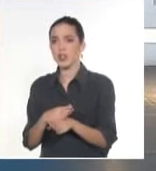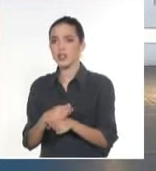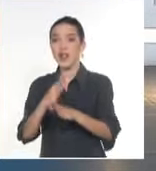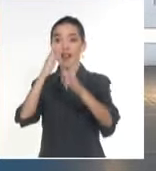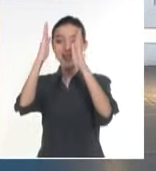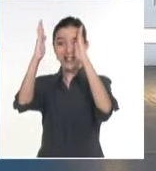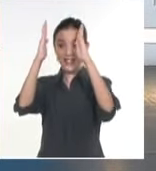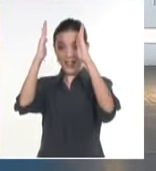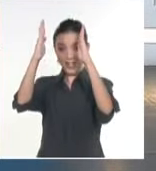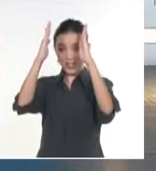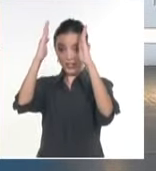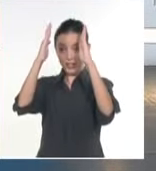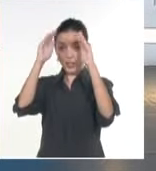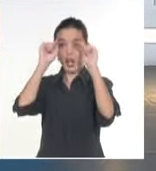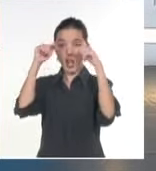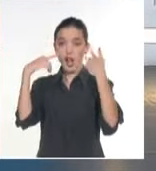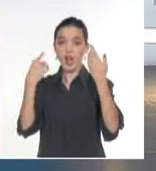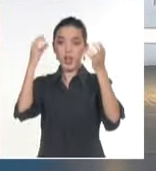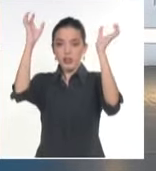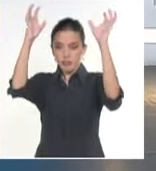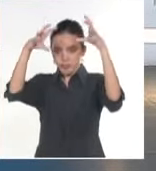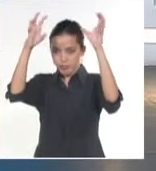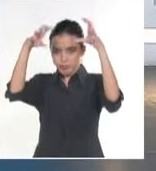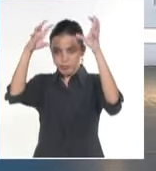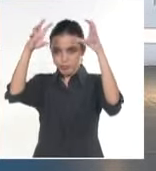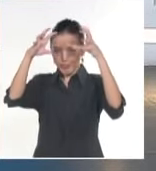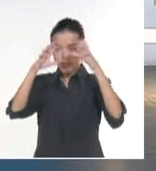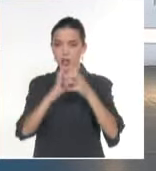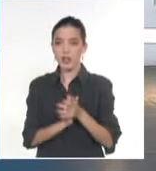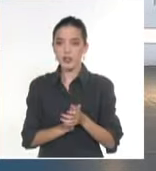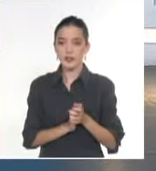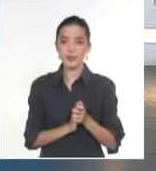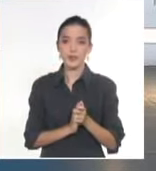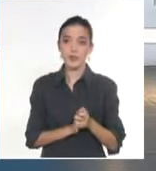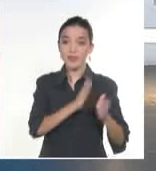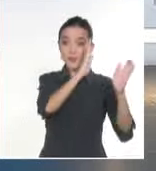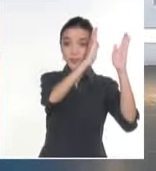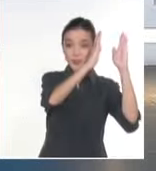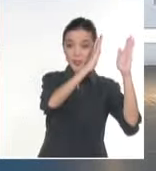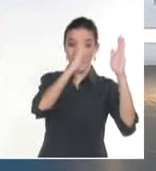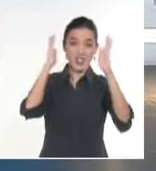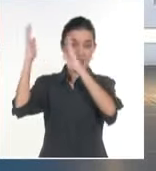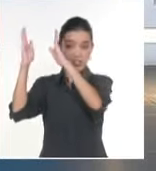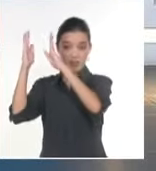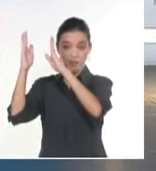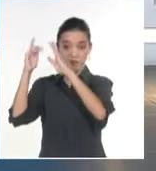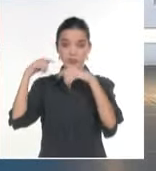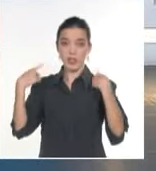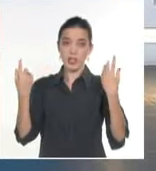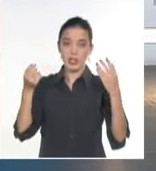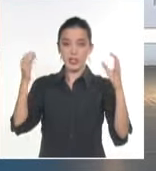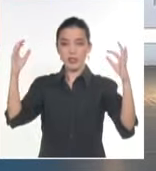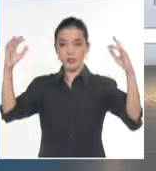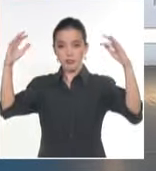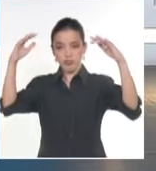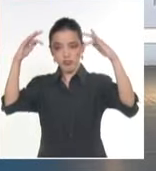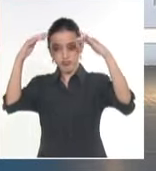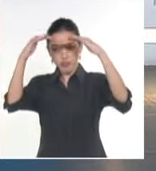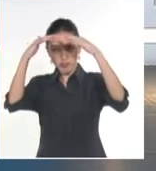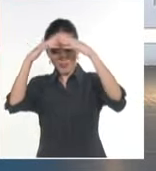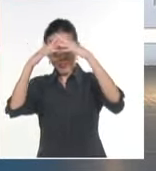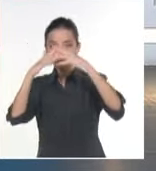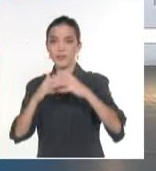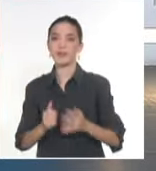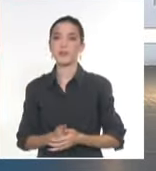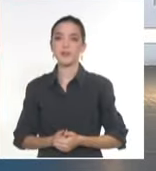resto, las condiciones en general serán de cielo parcialmente nublado durante el periodo nocturno. Y las temperaturas bastante elevadas para esta tarde, valores máximos por encima de los